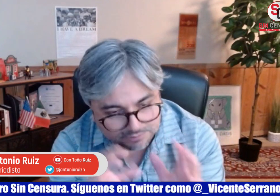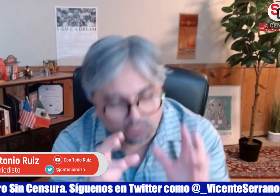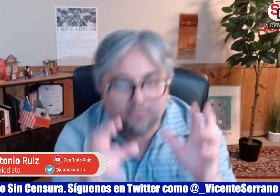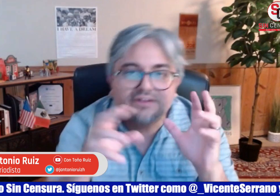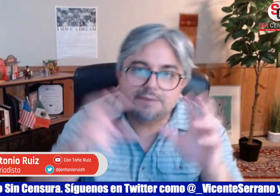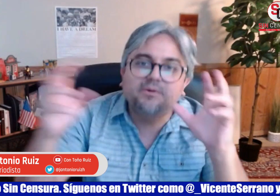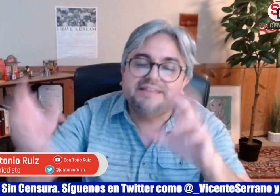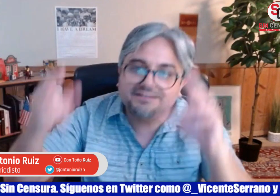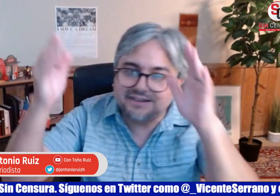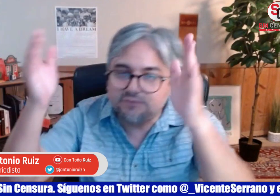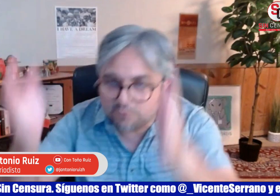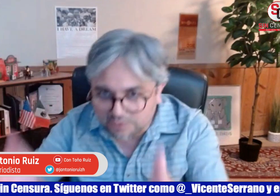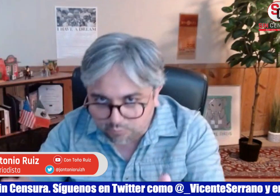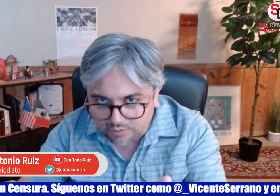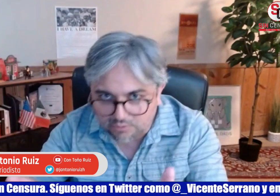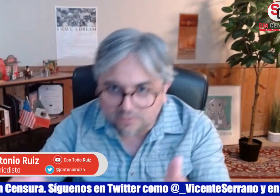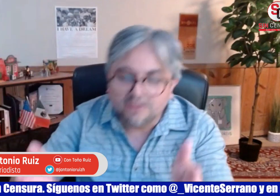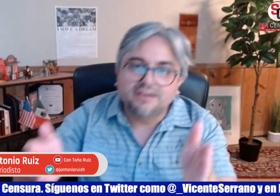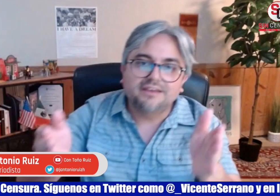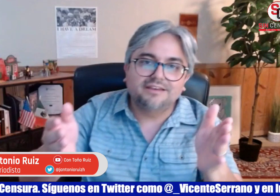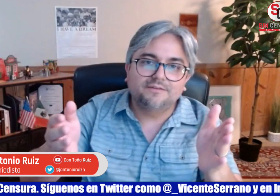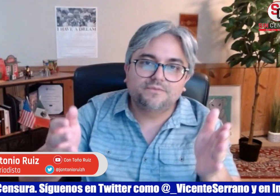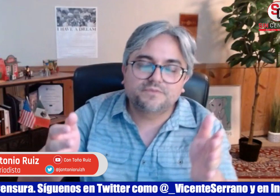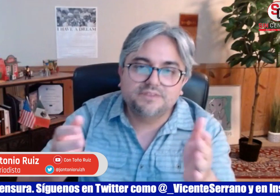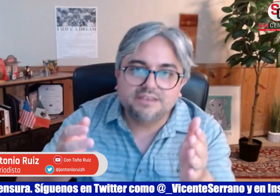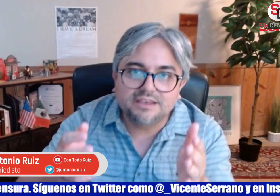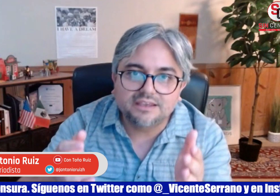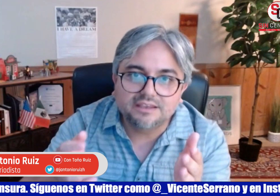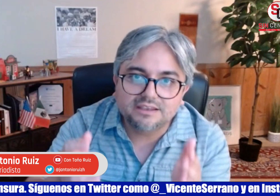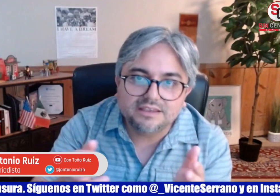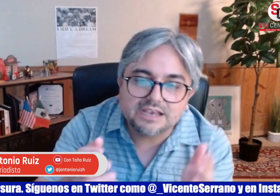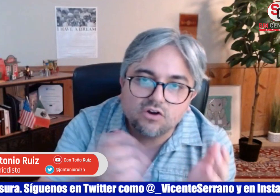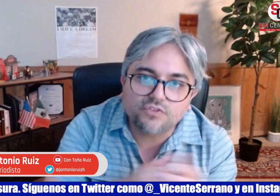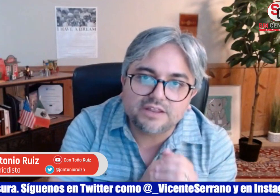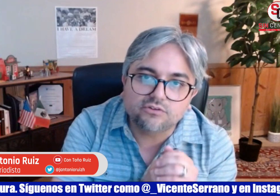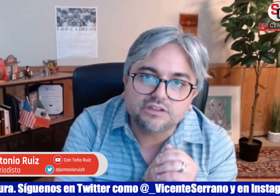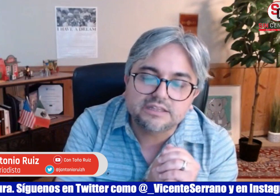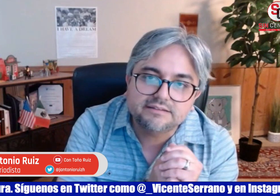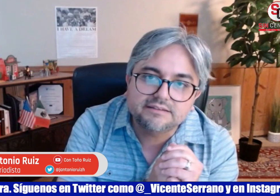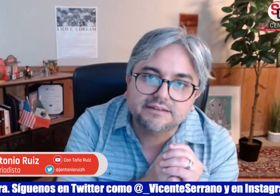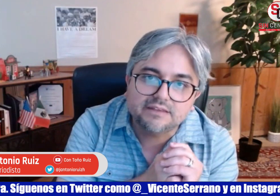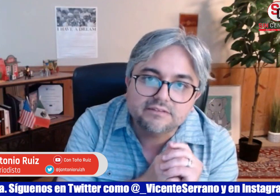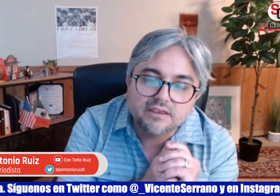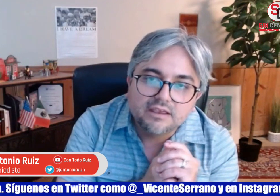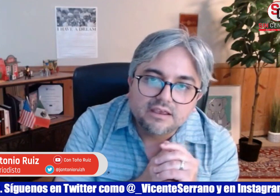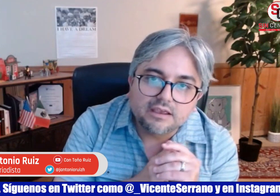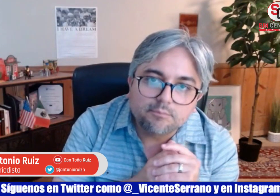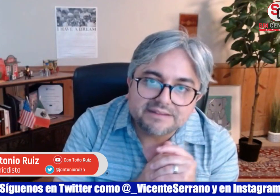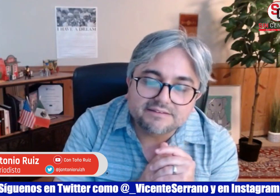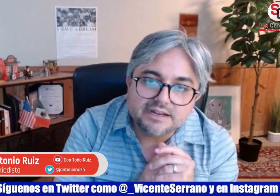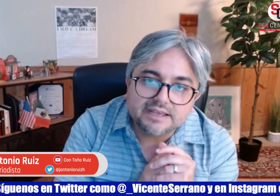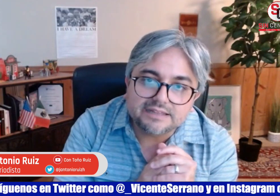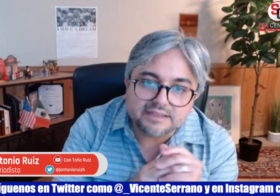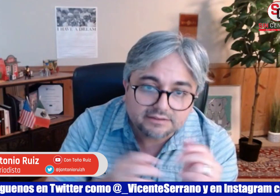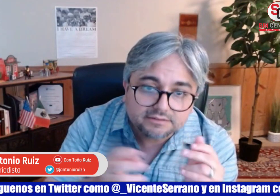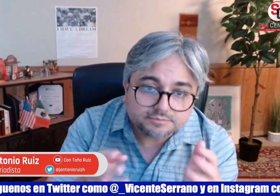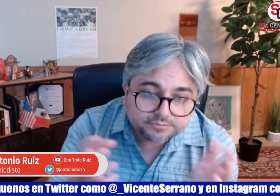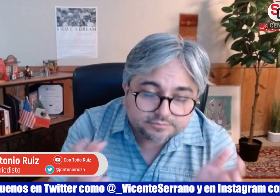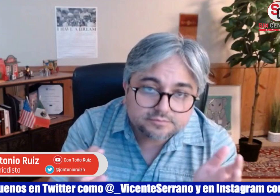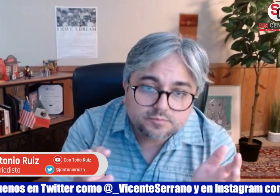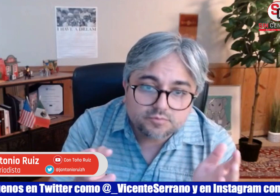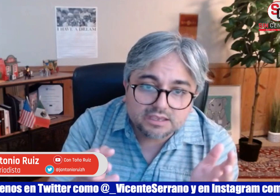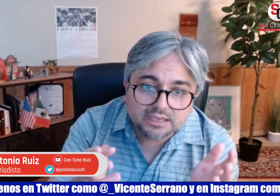disculpe usted, por oponerse a políticas que están a favor del pueblo y en contra de los intereses de las empresas